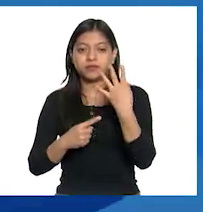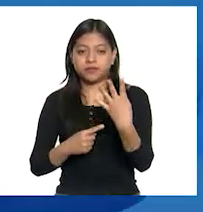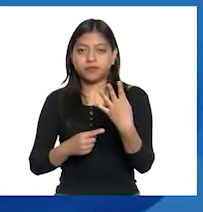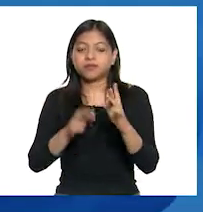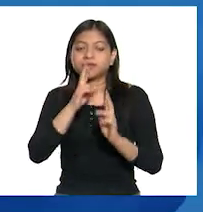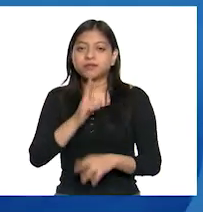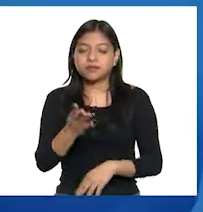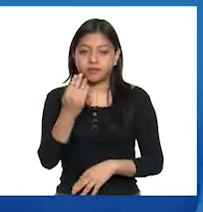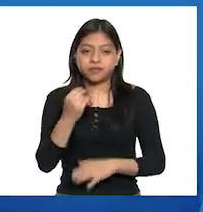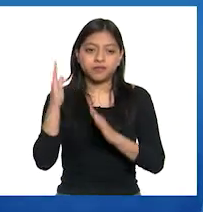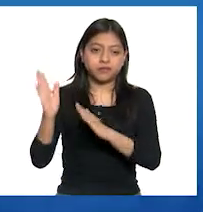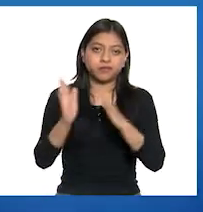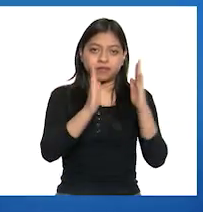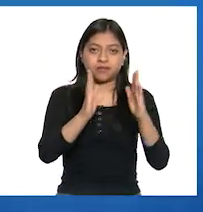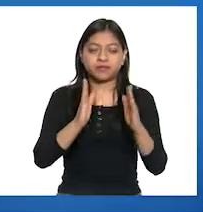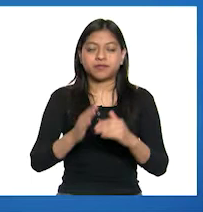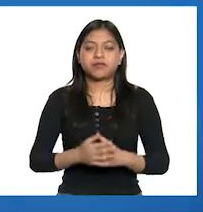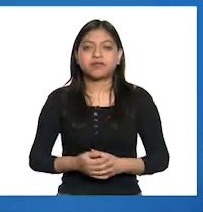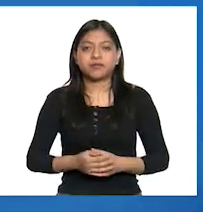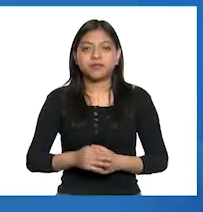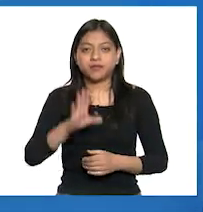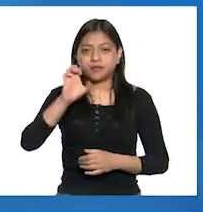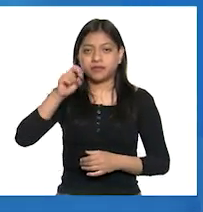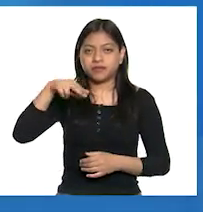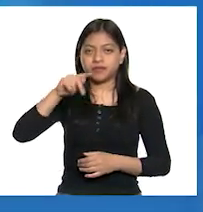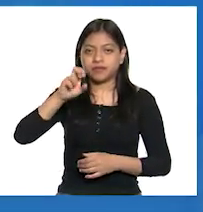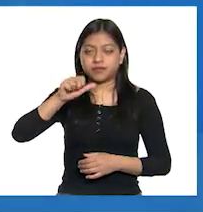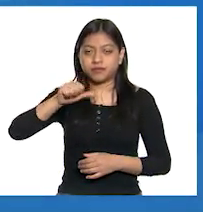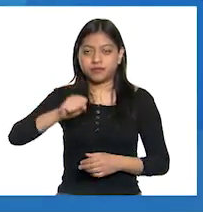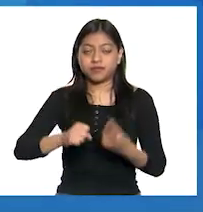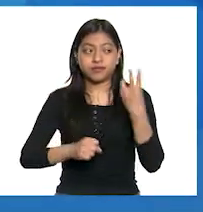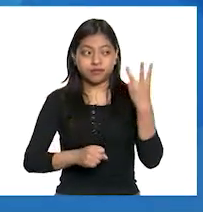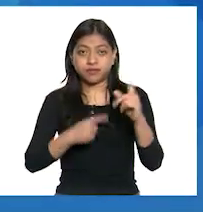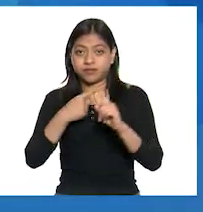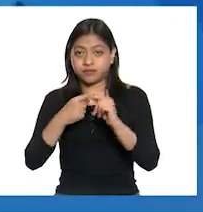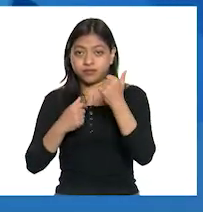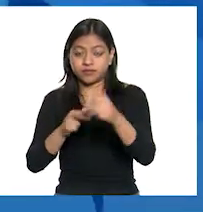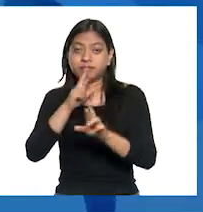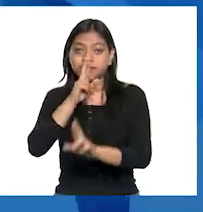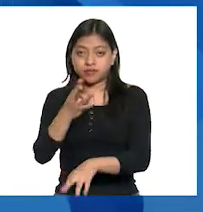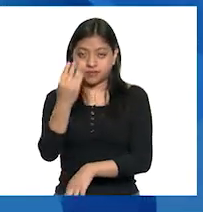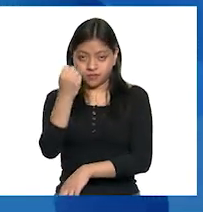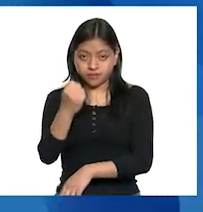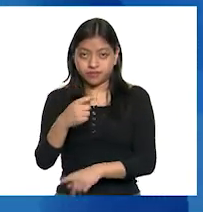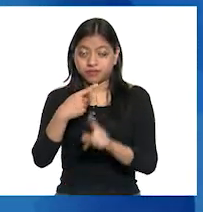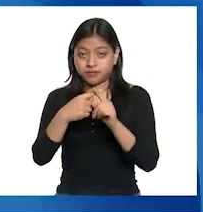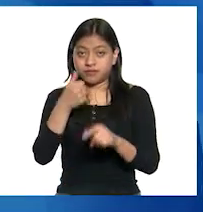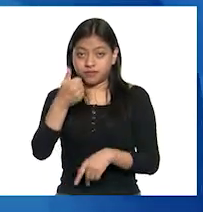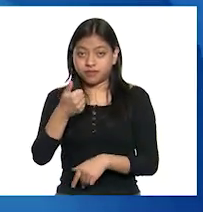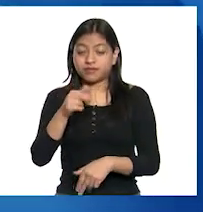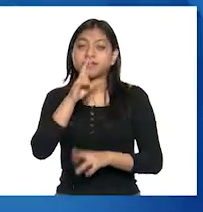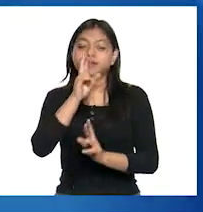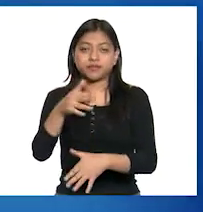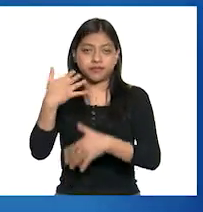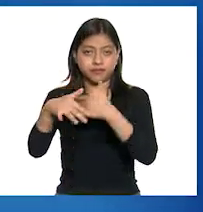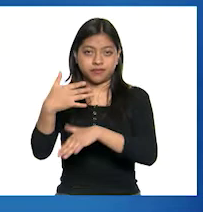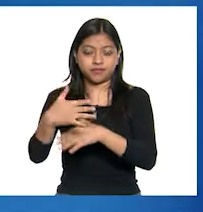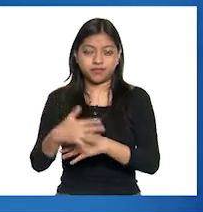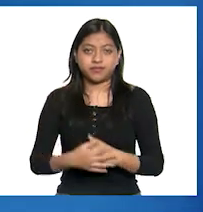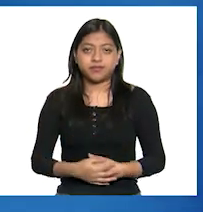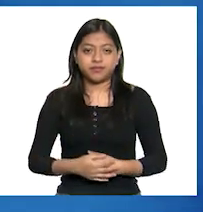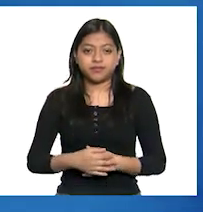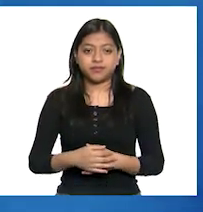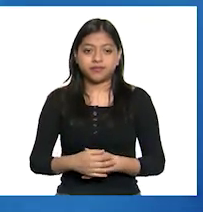0 abajo. Muy bien. Ahora, de centenas. 3 más 6, 9. 9. Más 6, 15. 15. Y